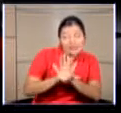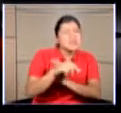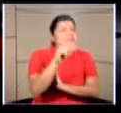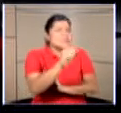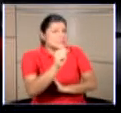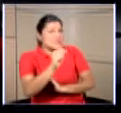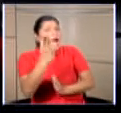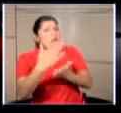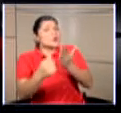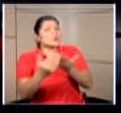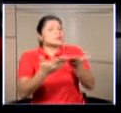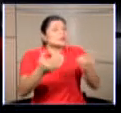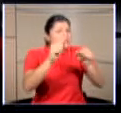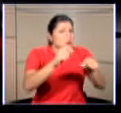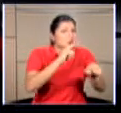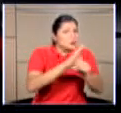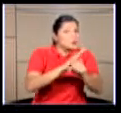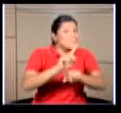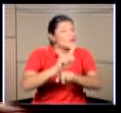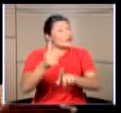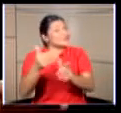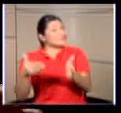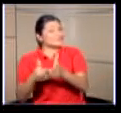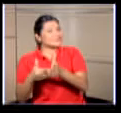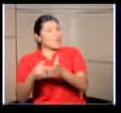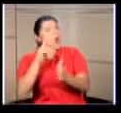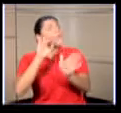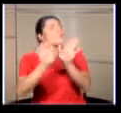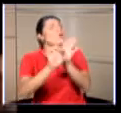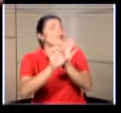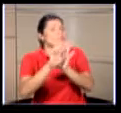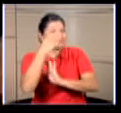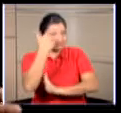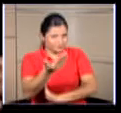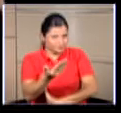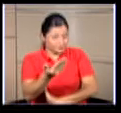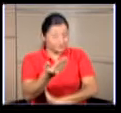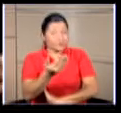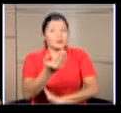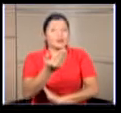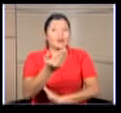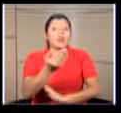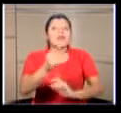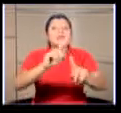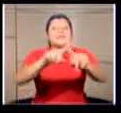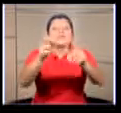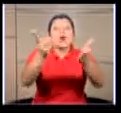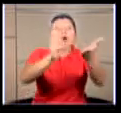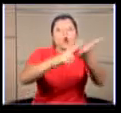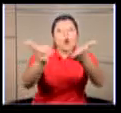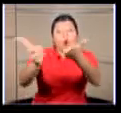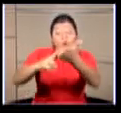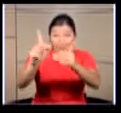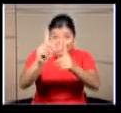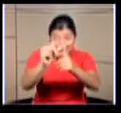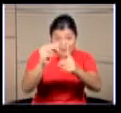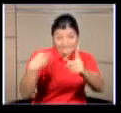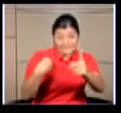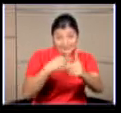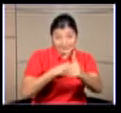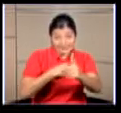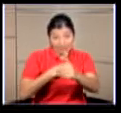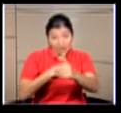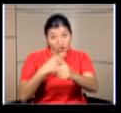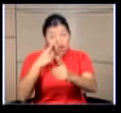varias cosas, pero hay otras que van a ser afectadas. Le doy algo tan operativo como que varios contratos de alquiler del Ministerio de Hacienda llegan